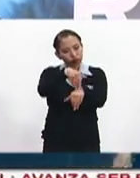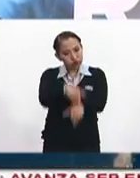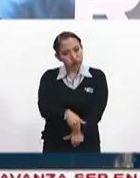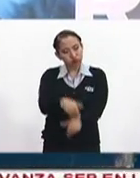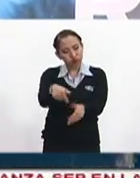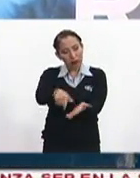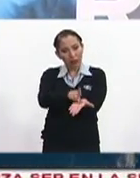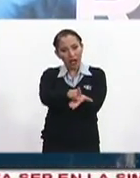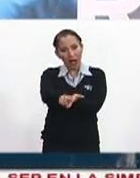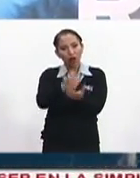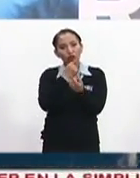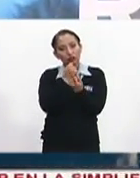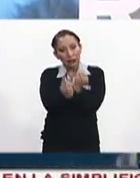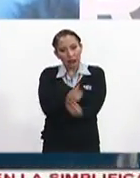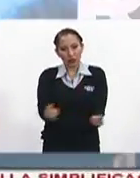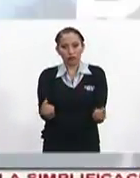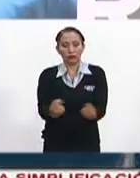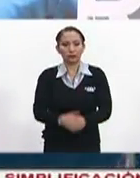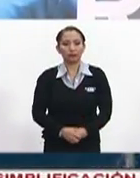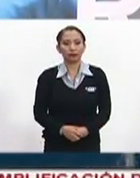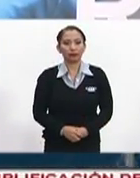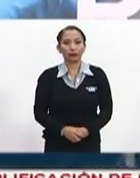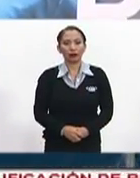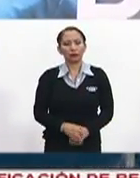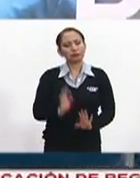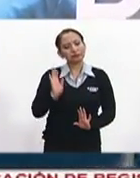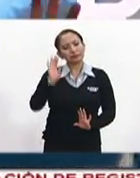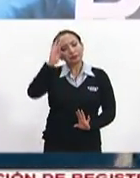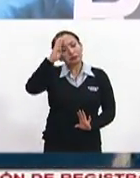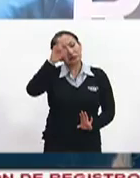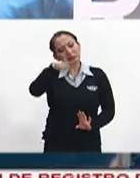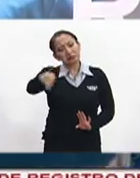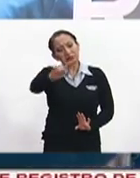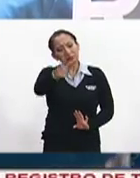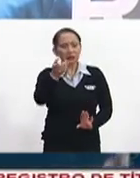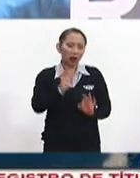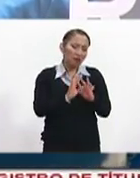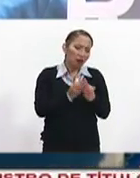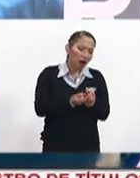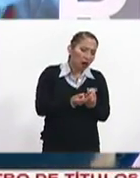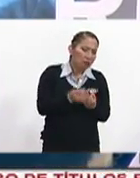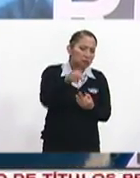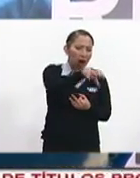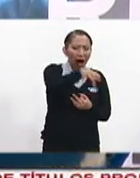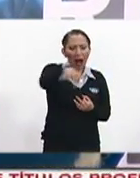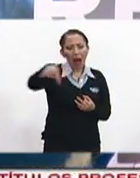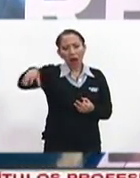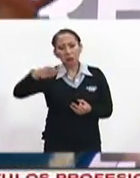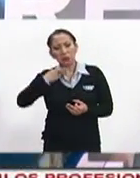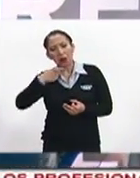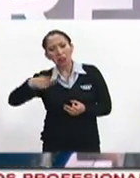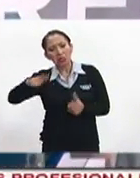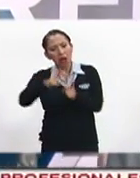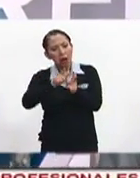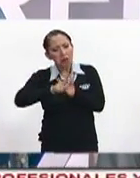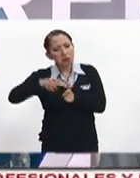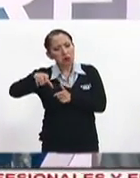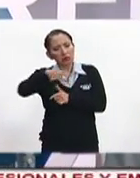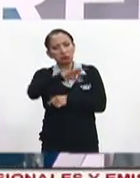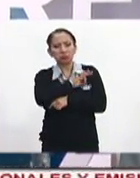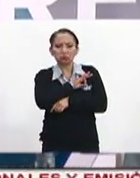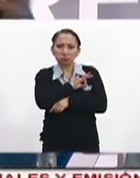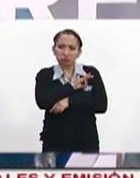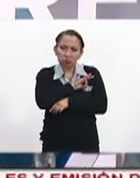cumplimiento a los derechos de la niñez. Pensamos que las plataformas políticas